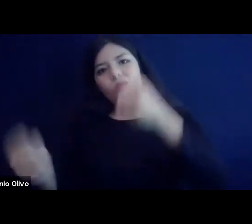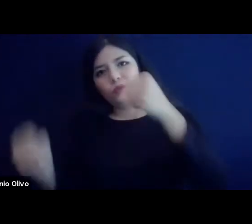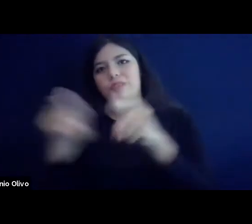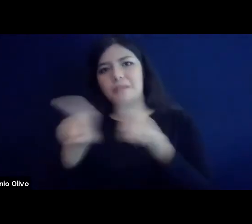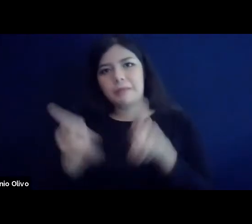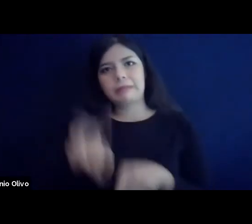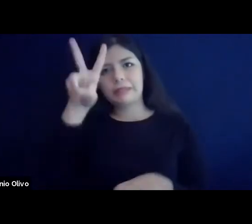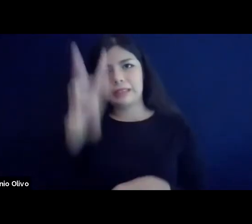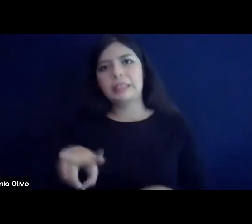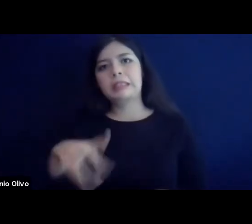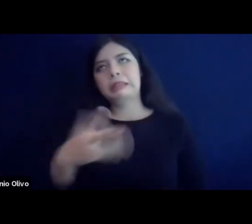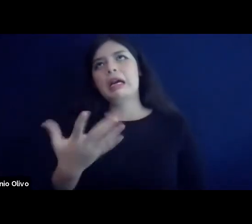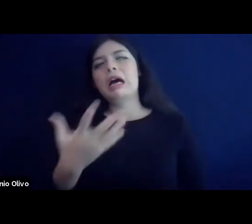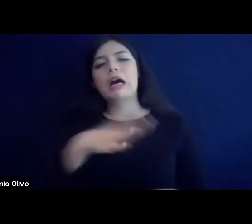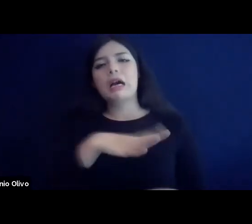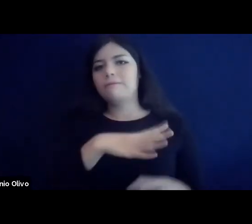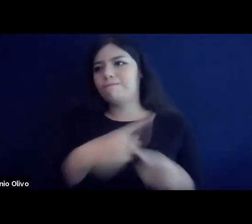¿no? Ya